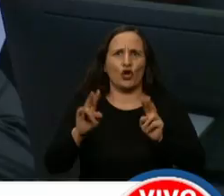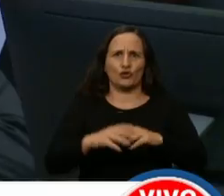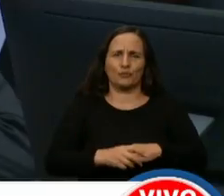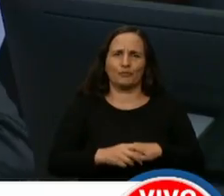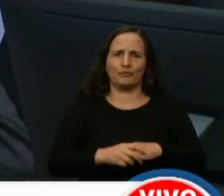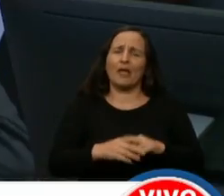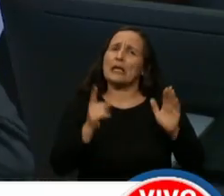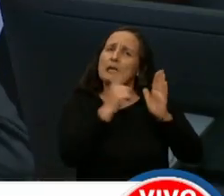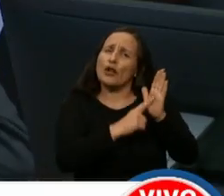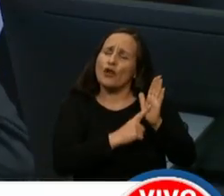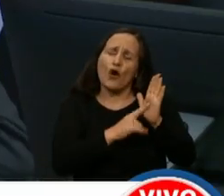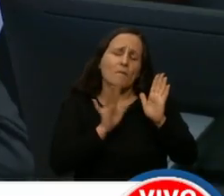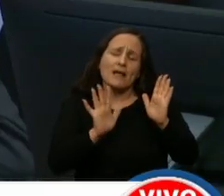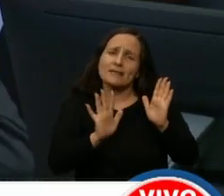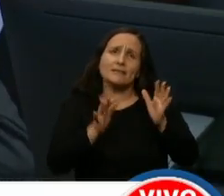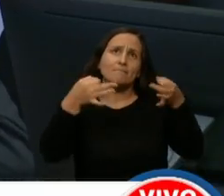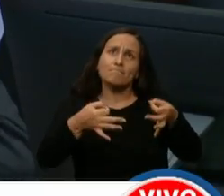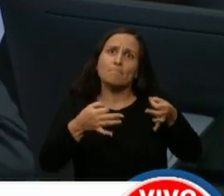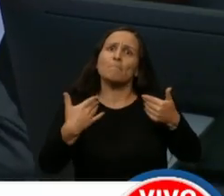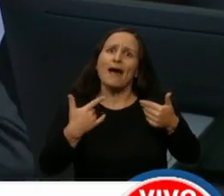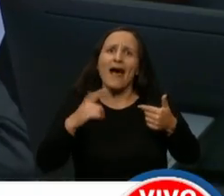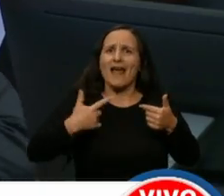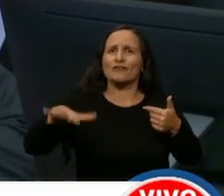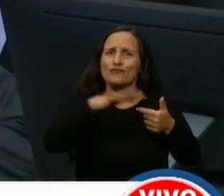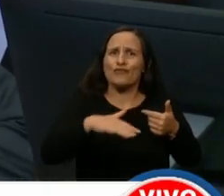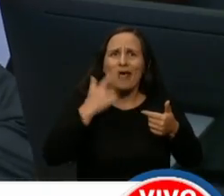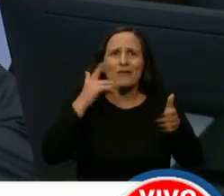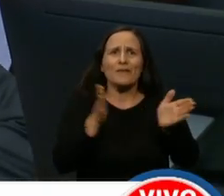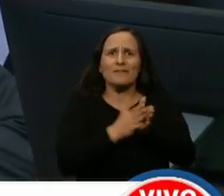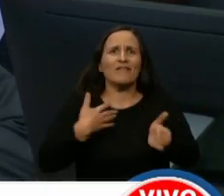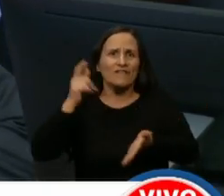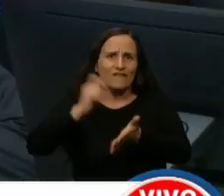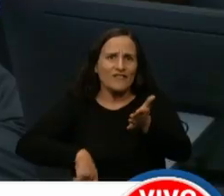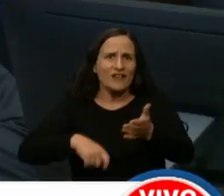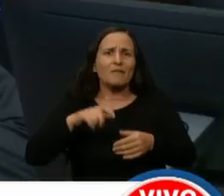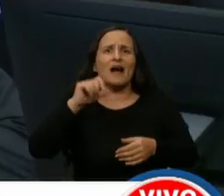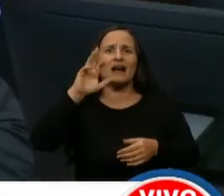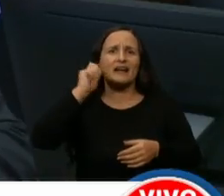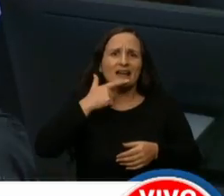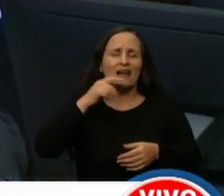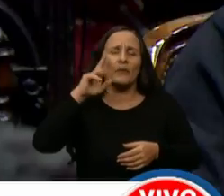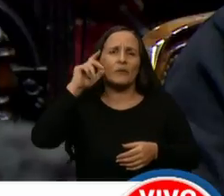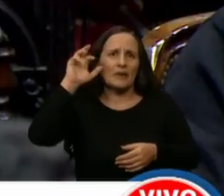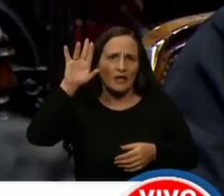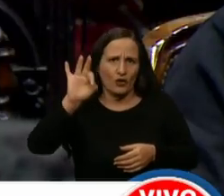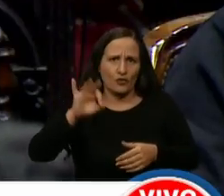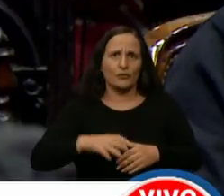de las sanas normas que hacen a la construcción ciudadana firmado señor diputado carlos alberto vivero